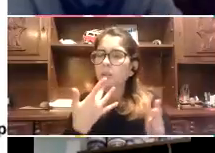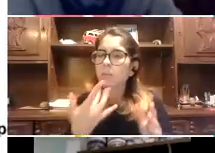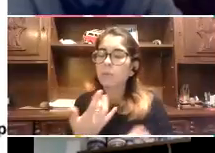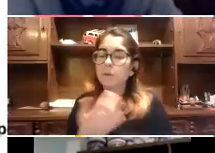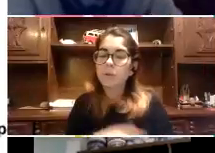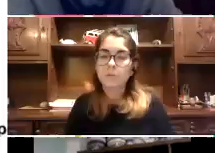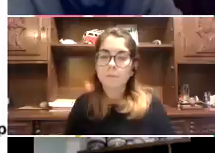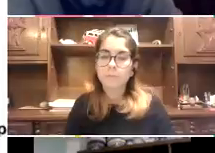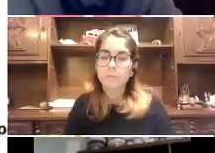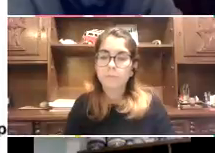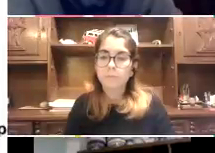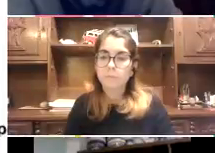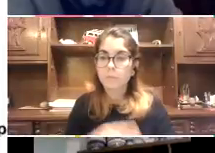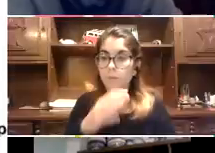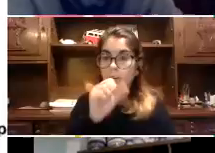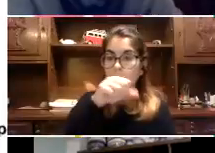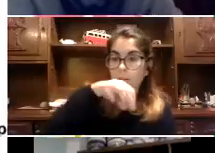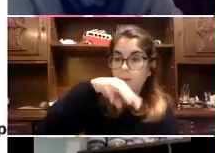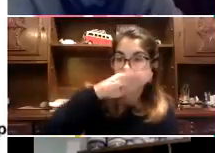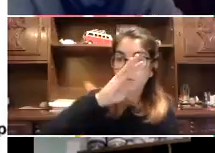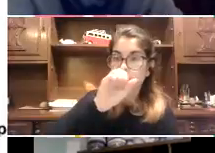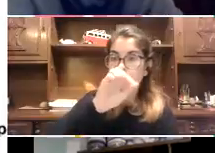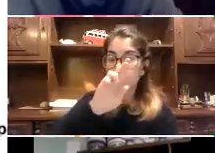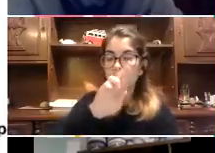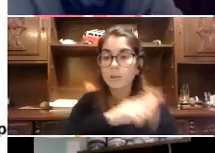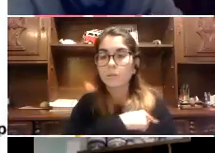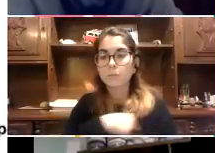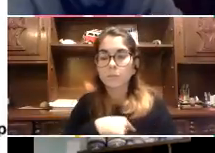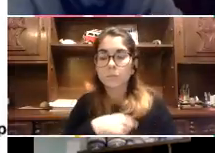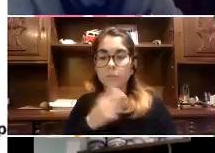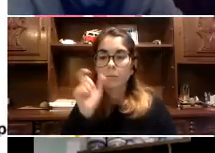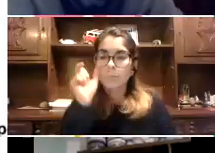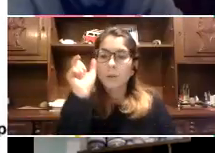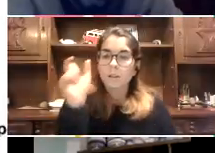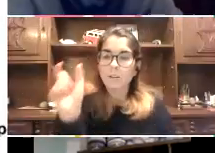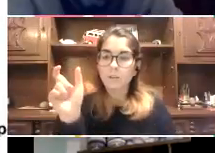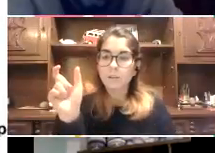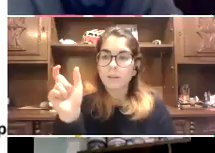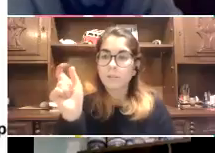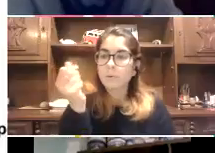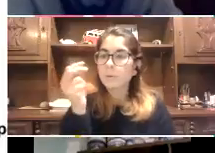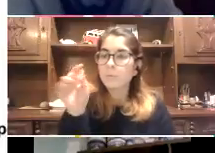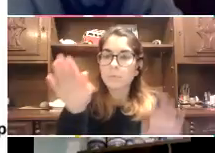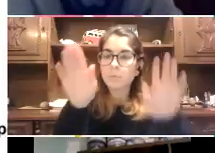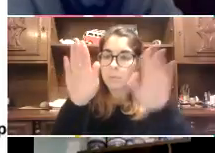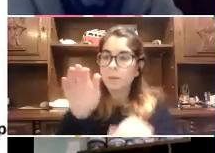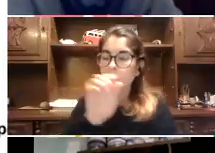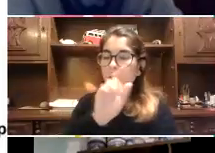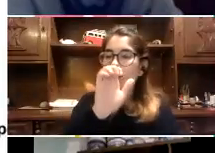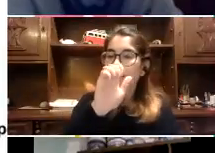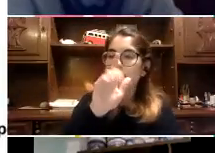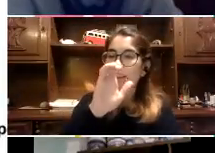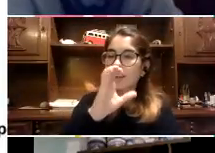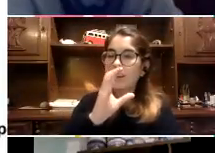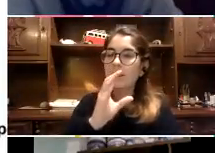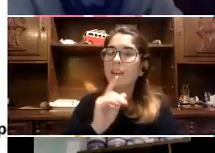el ámbar en griego se dice, o se usa el término electrón. Es decir, el fenómeno eléctrico se